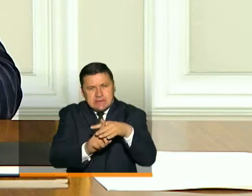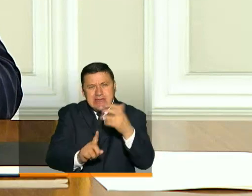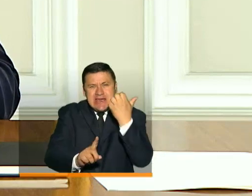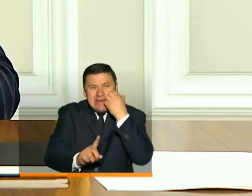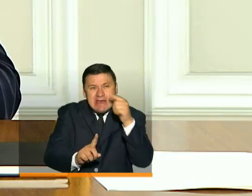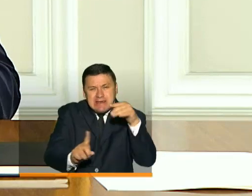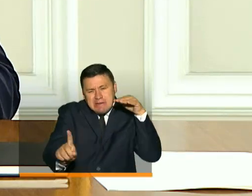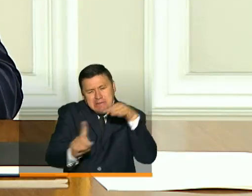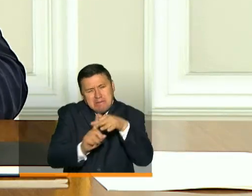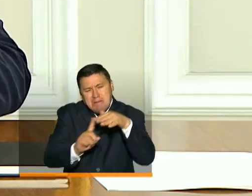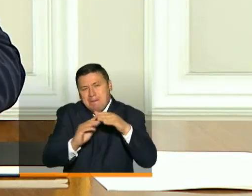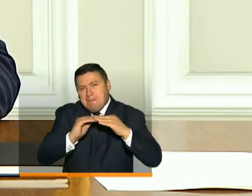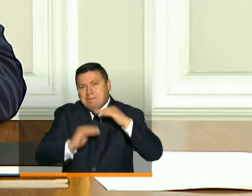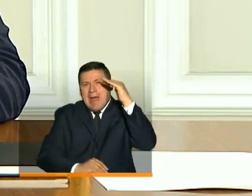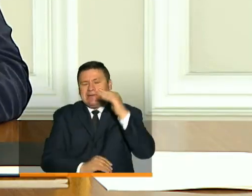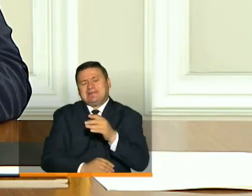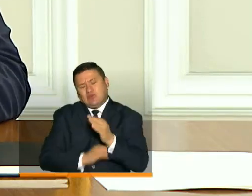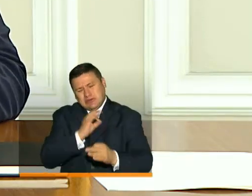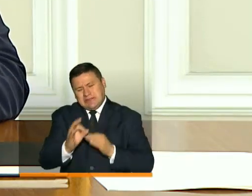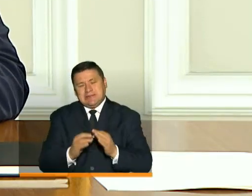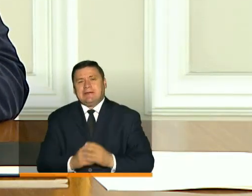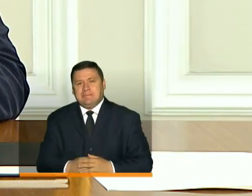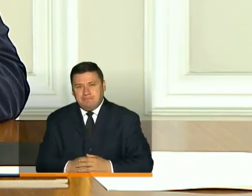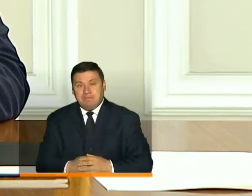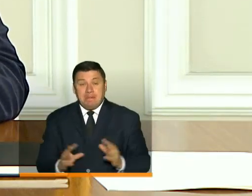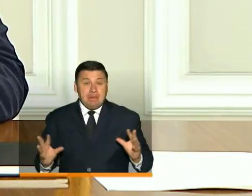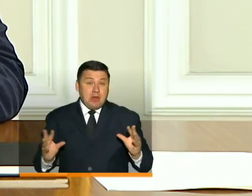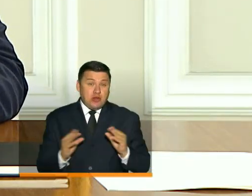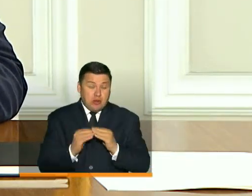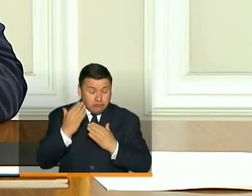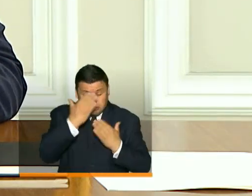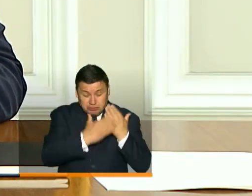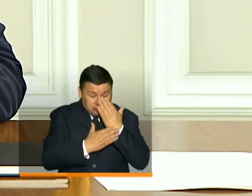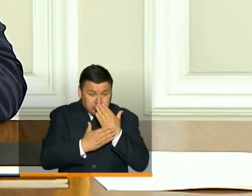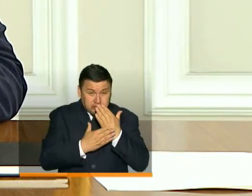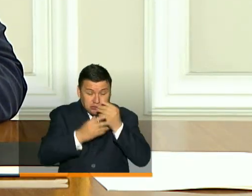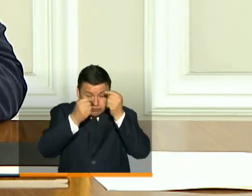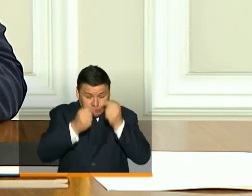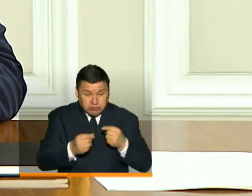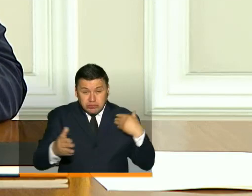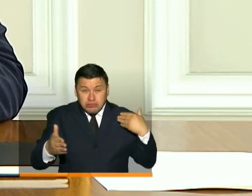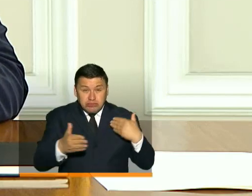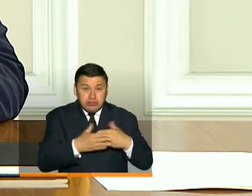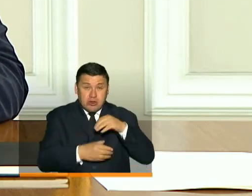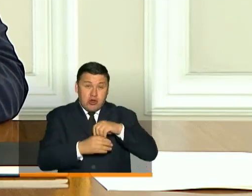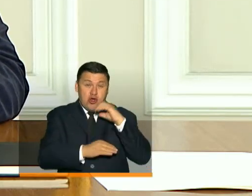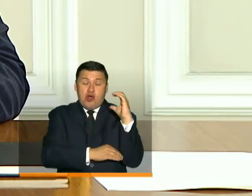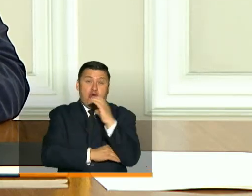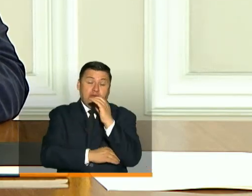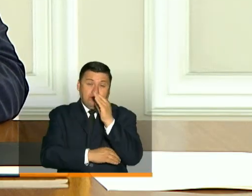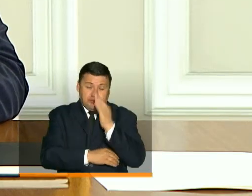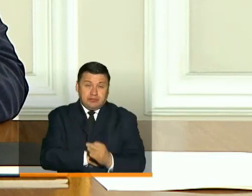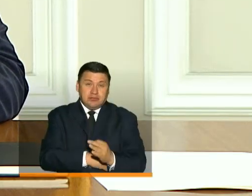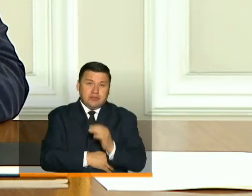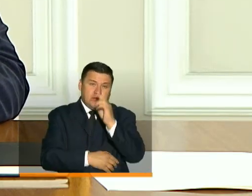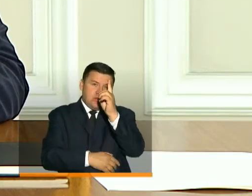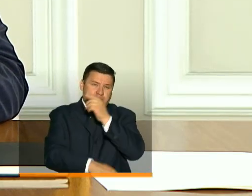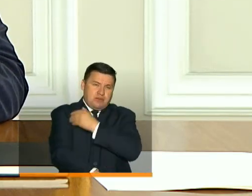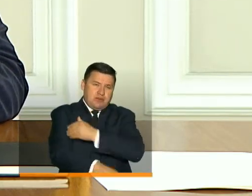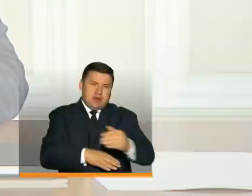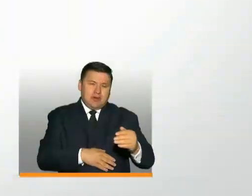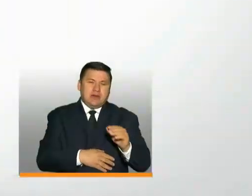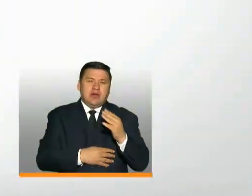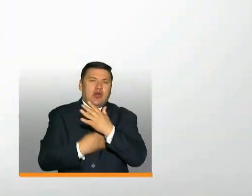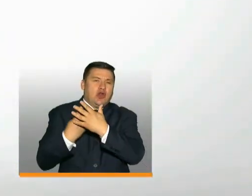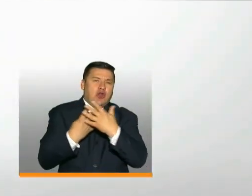enfermedad. Quiero destacar que el total de pruebas acumuladas que se han realizado en Colombia son